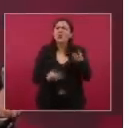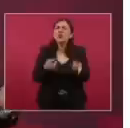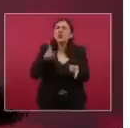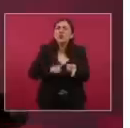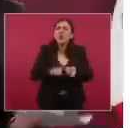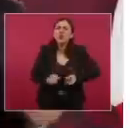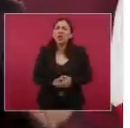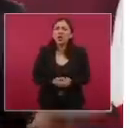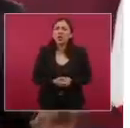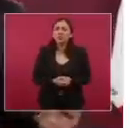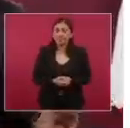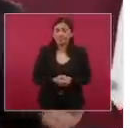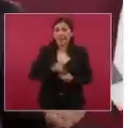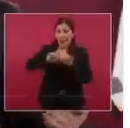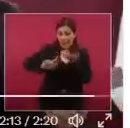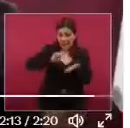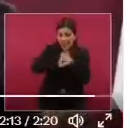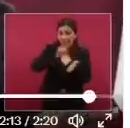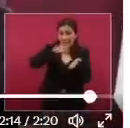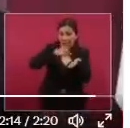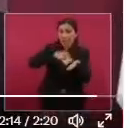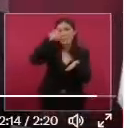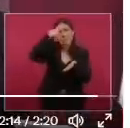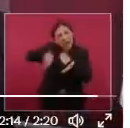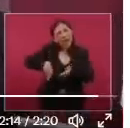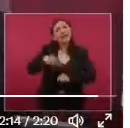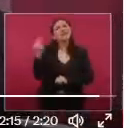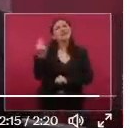es una ley para aminorar